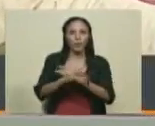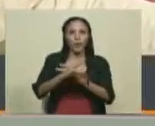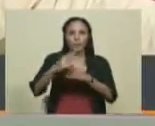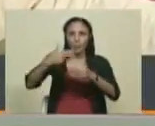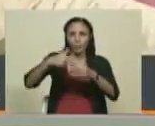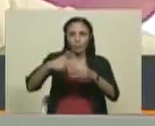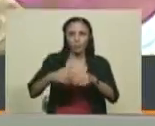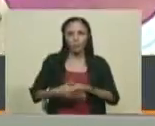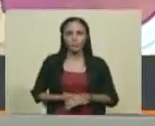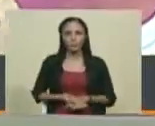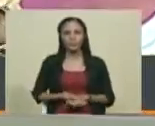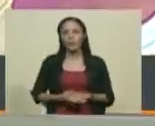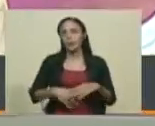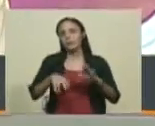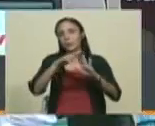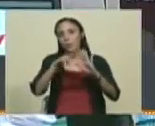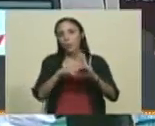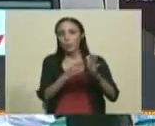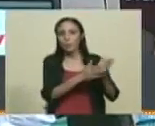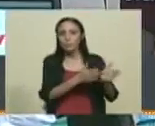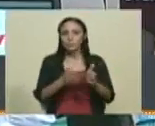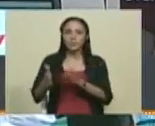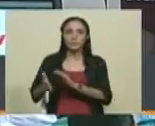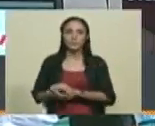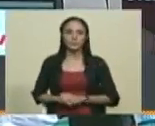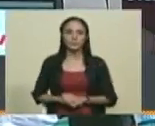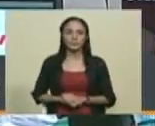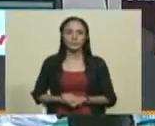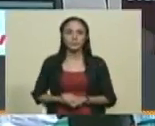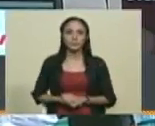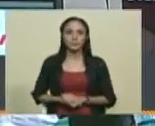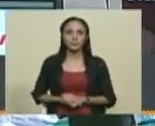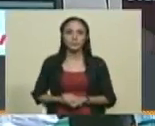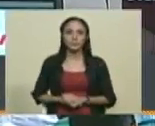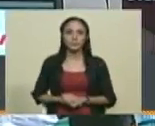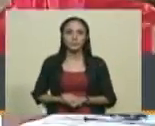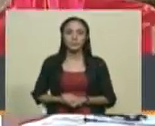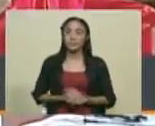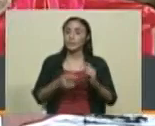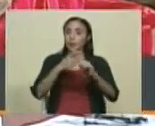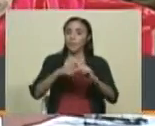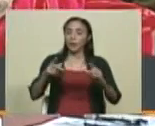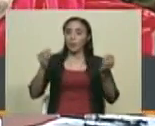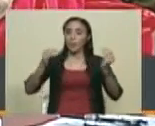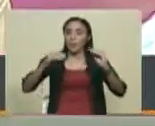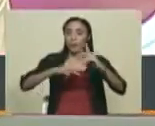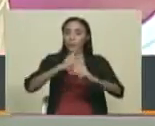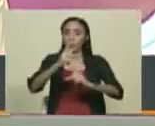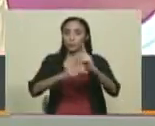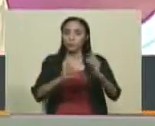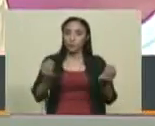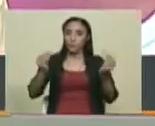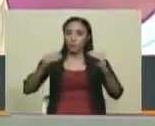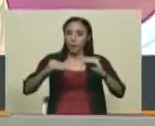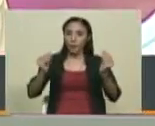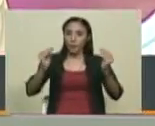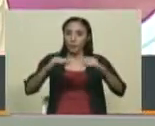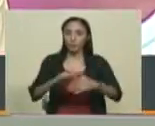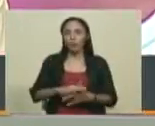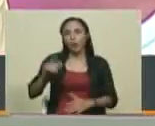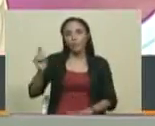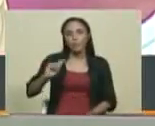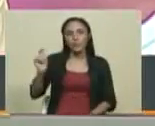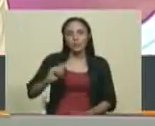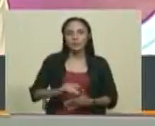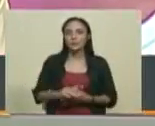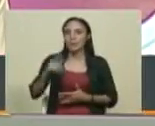perfectamente, en ese marco, pero también tener la máquina productiva para cuando en los meses y años que